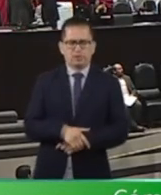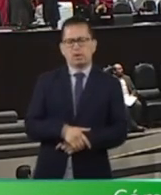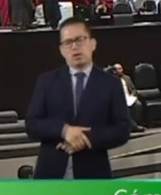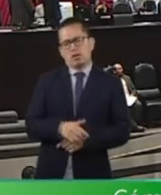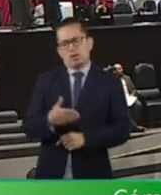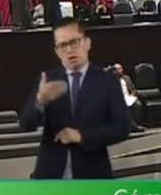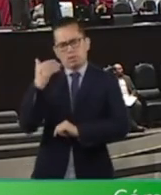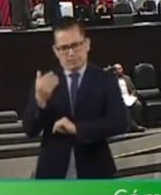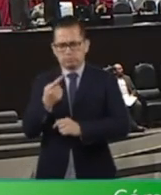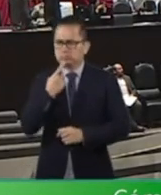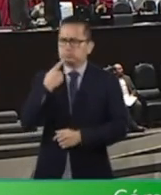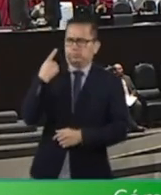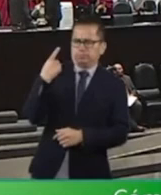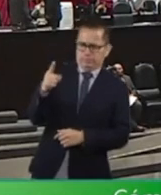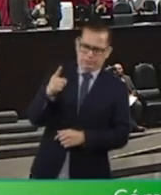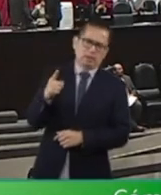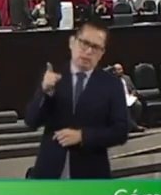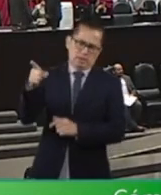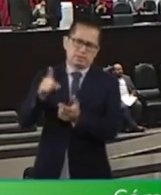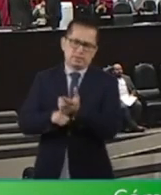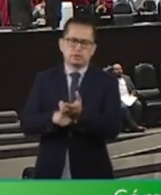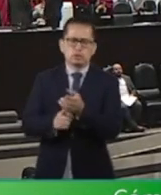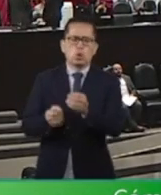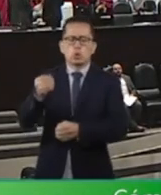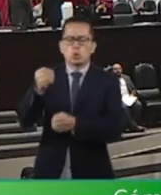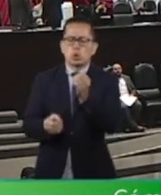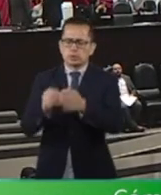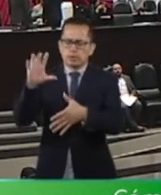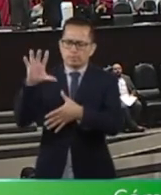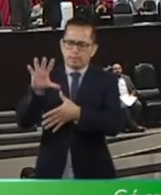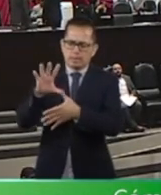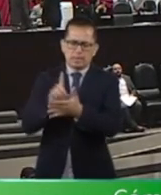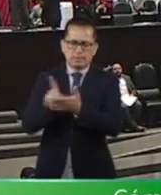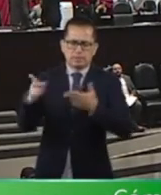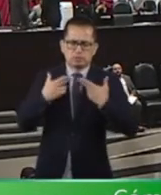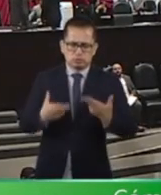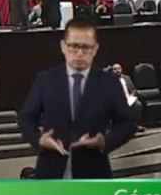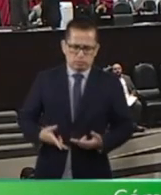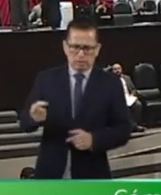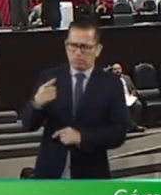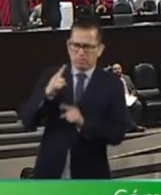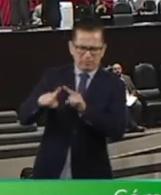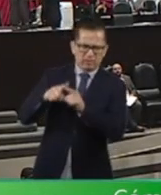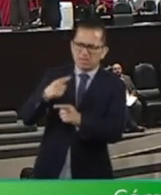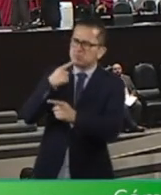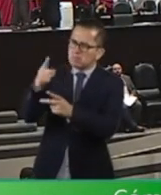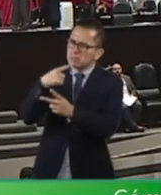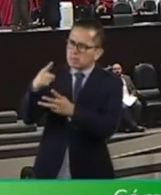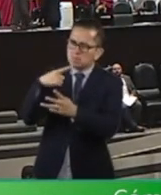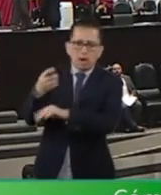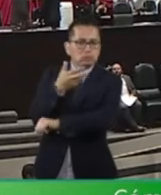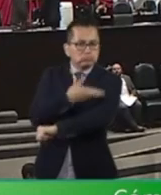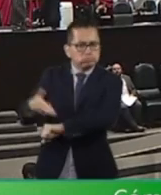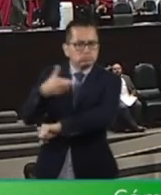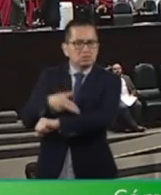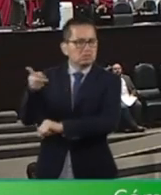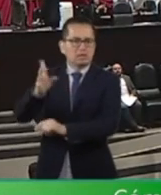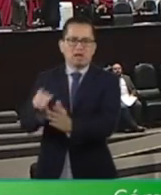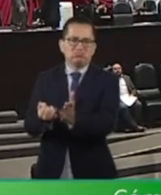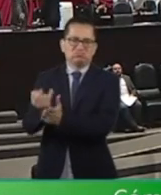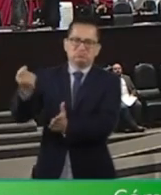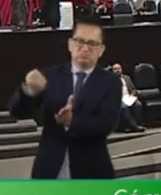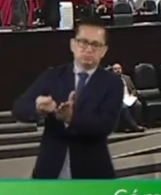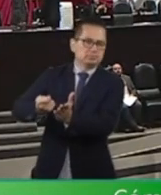México, resuelto por la Corte Interamericana de Derechos Humanos, queda claro cómo México debe regirse en esta